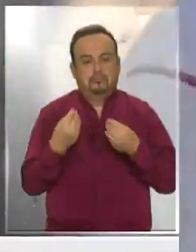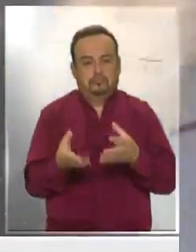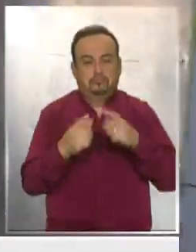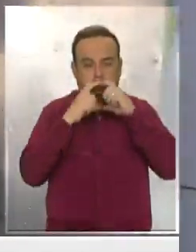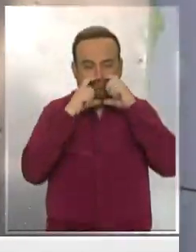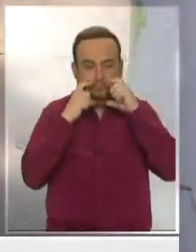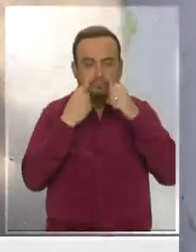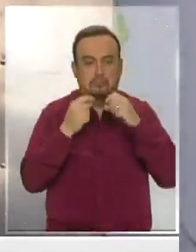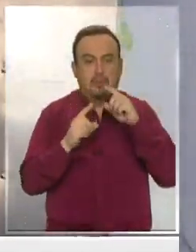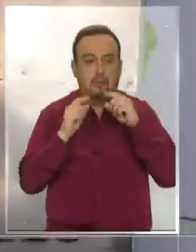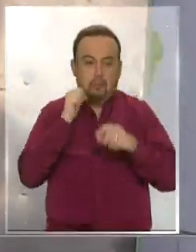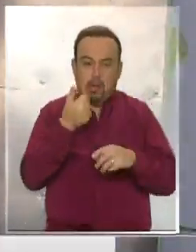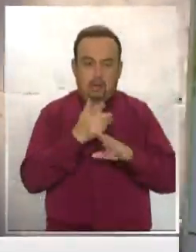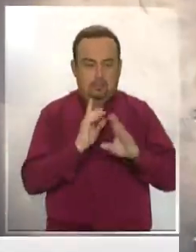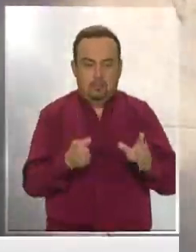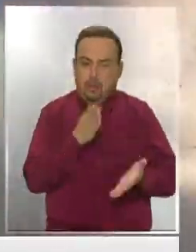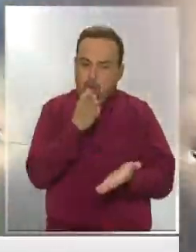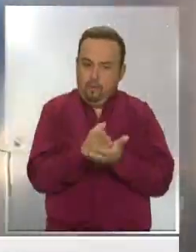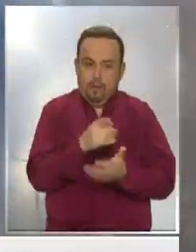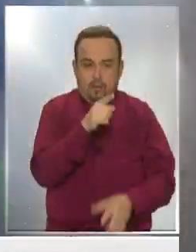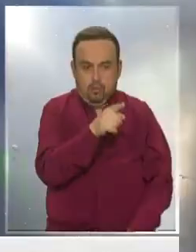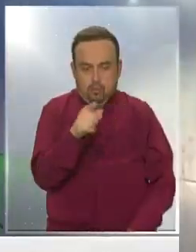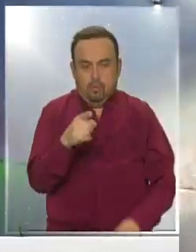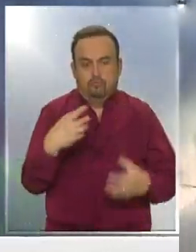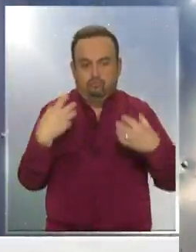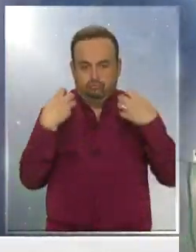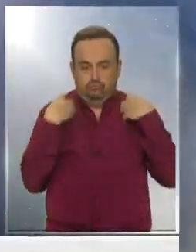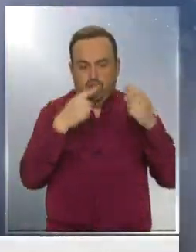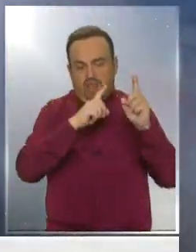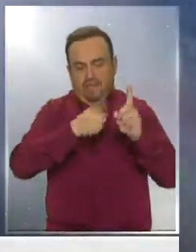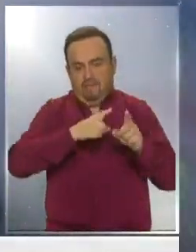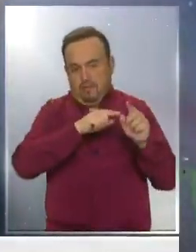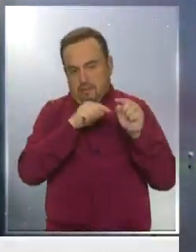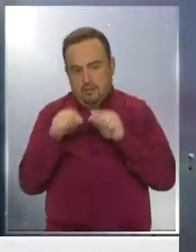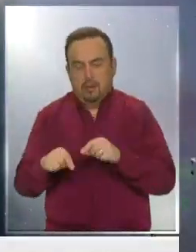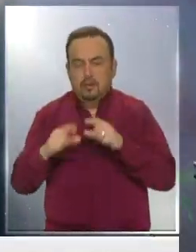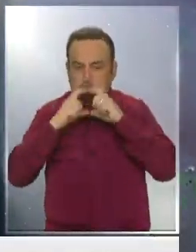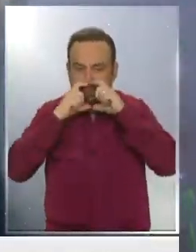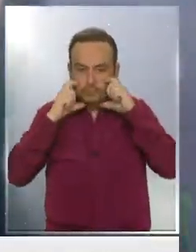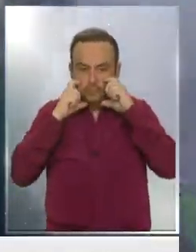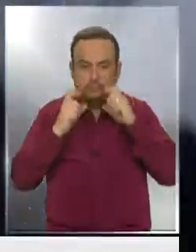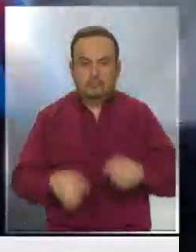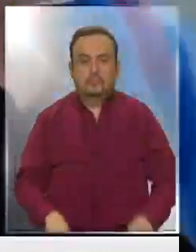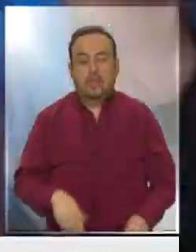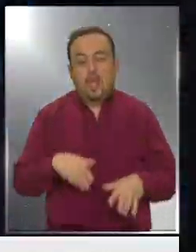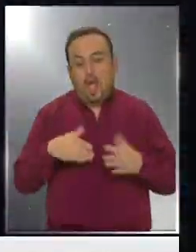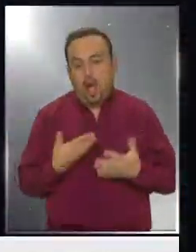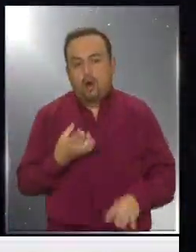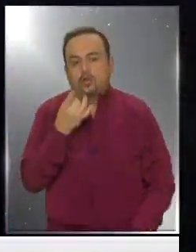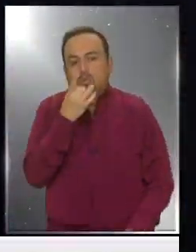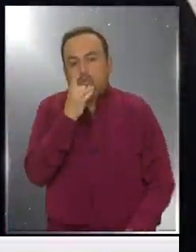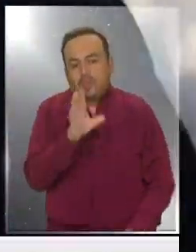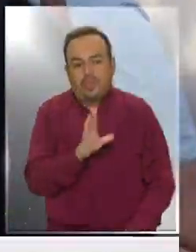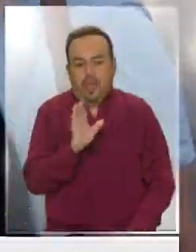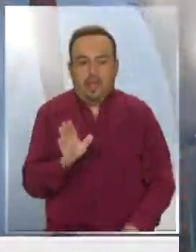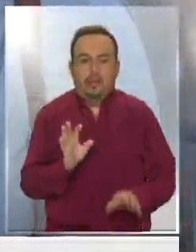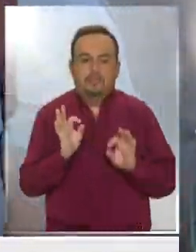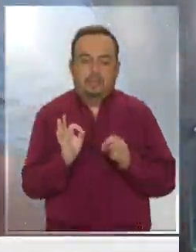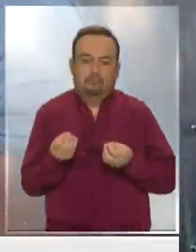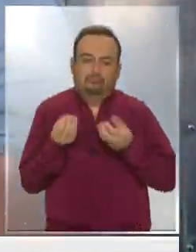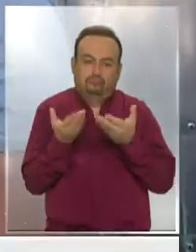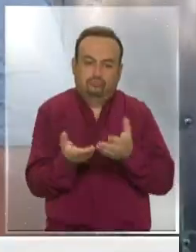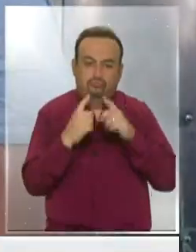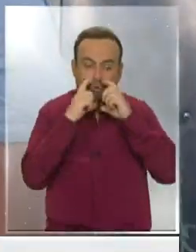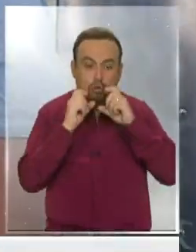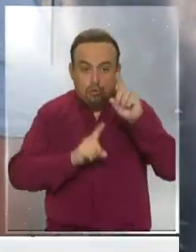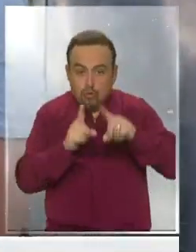esta mascarilla, pero ya desde mañana va a ser una exigencia entonces para los clientes que lleguen a este lugar, al igual que los locatarios, que están entonces